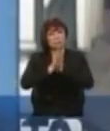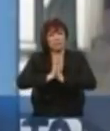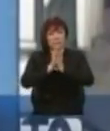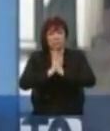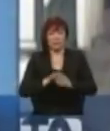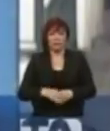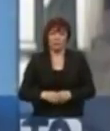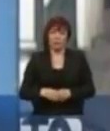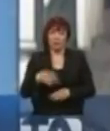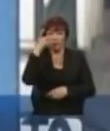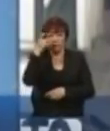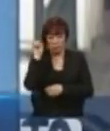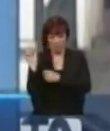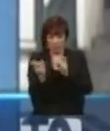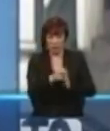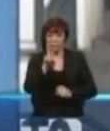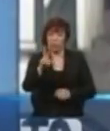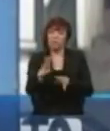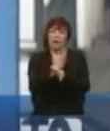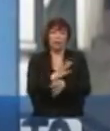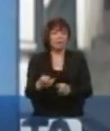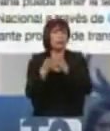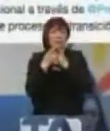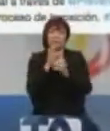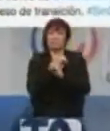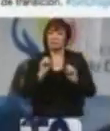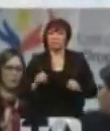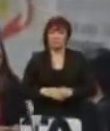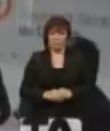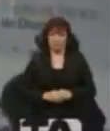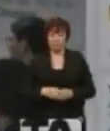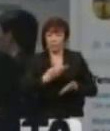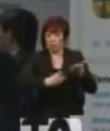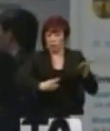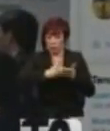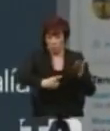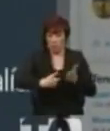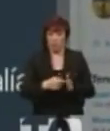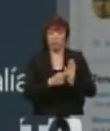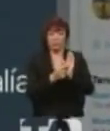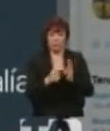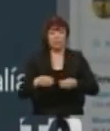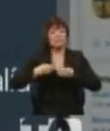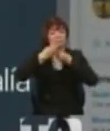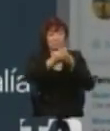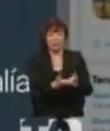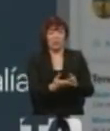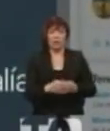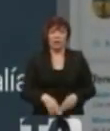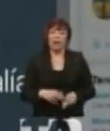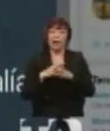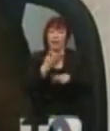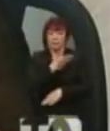los 2 fiscales anteriores, nunca tuvimos respuestas al respecto. La documentación del perito fue entregada al expresidente